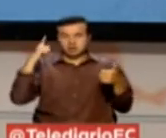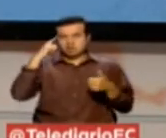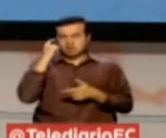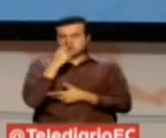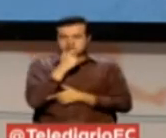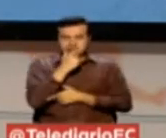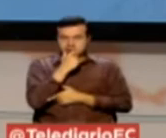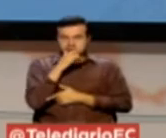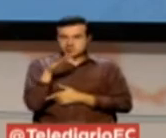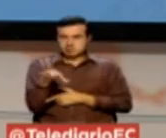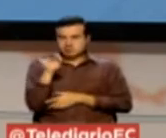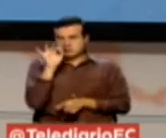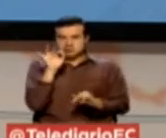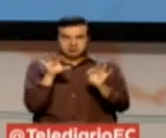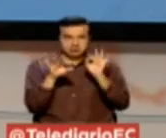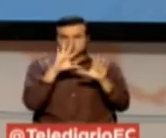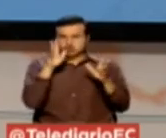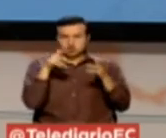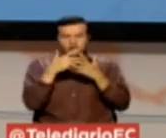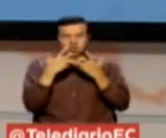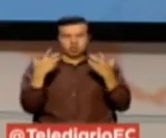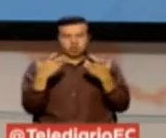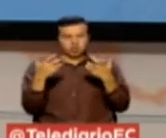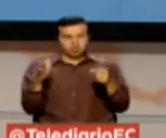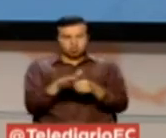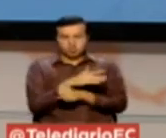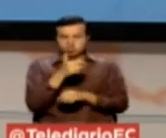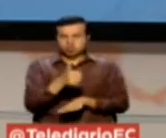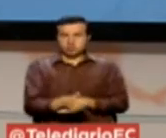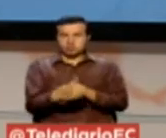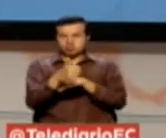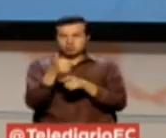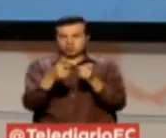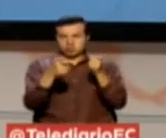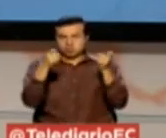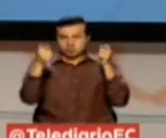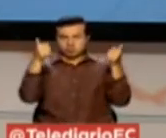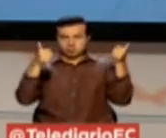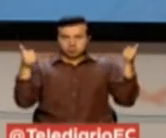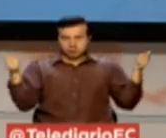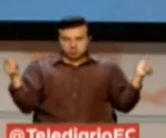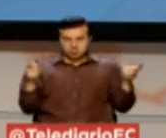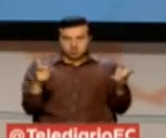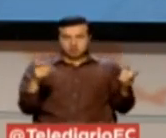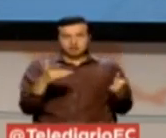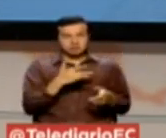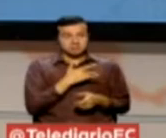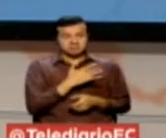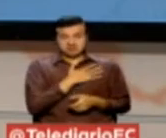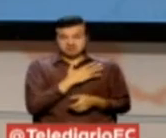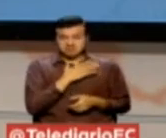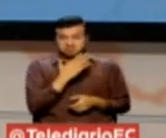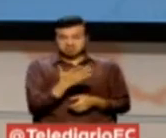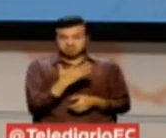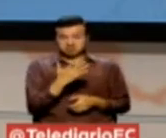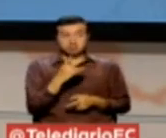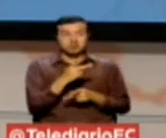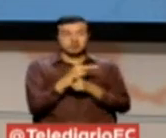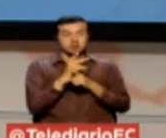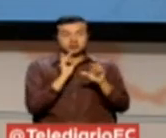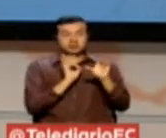gobierno y copar todos los poderes del Estado. De ahí viene el descrédito del Consejo